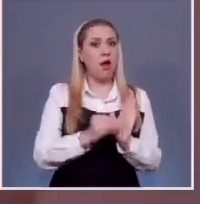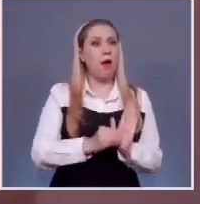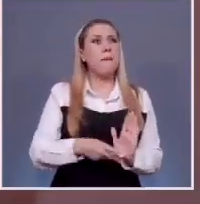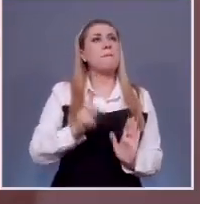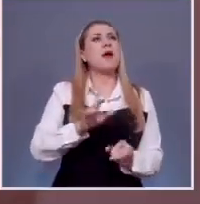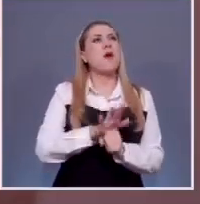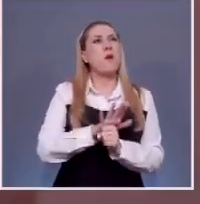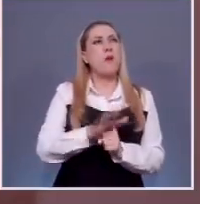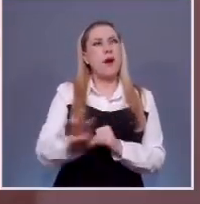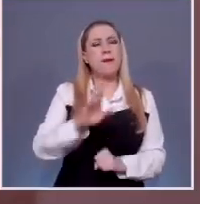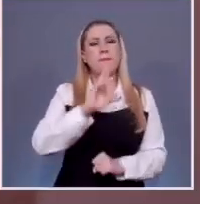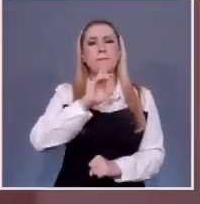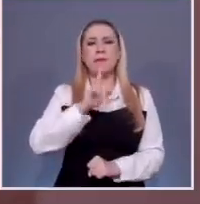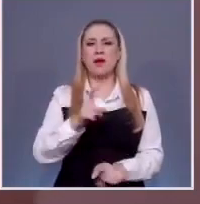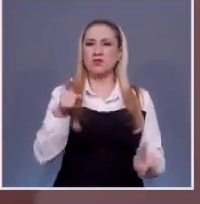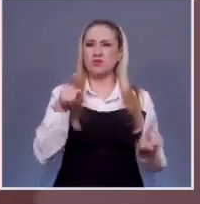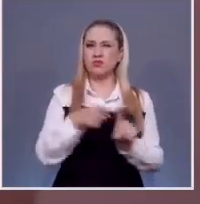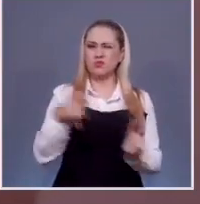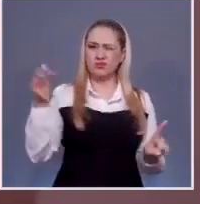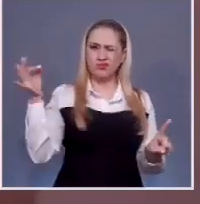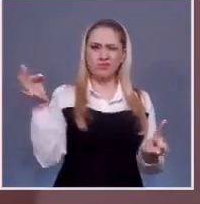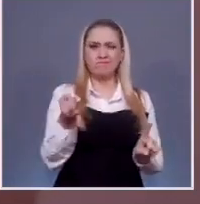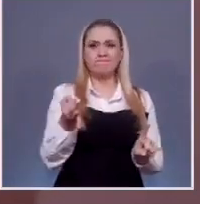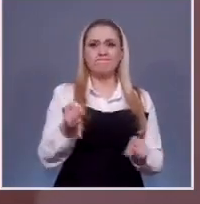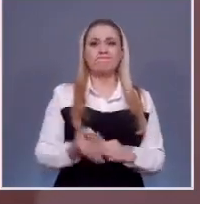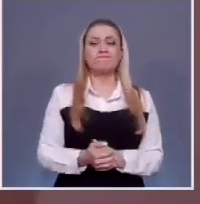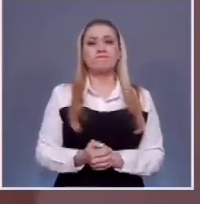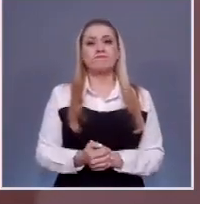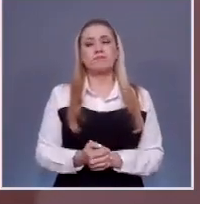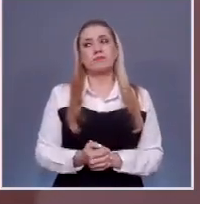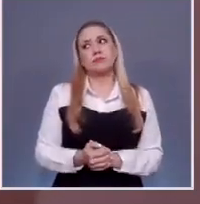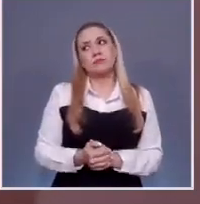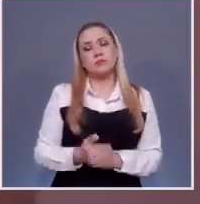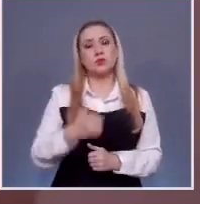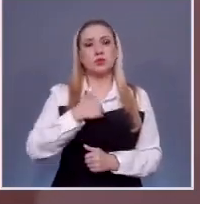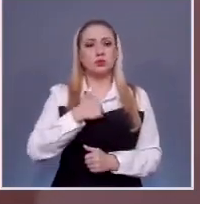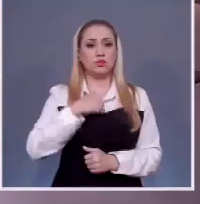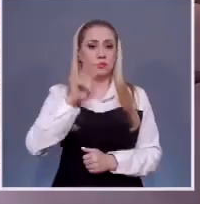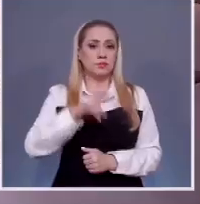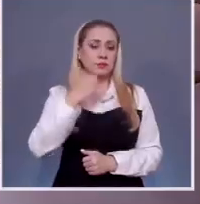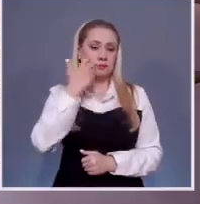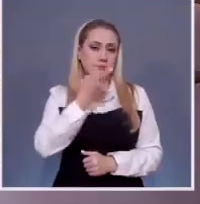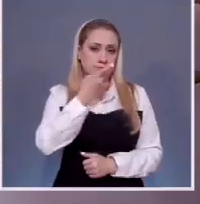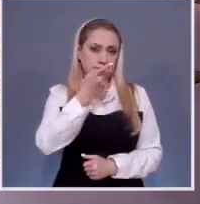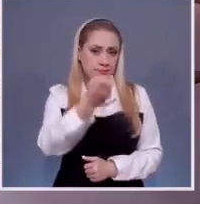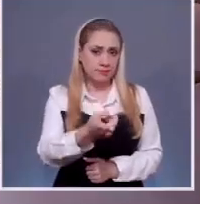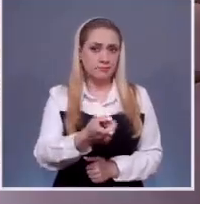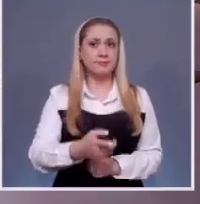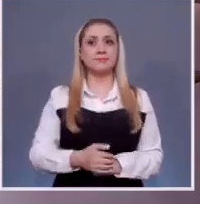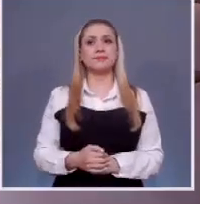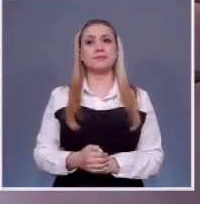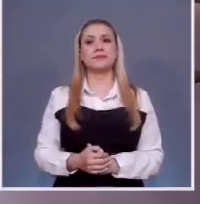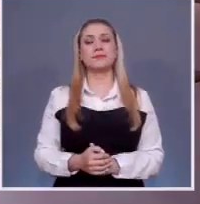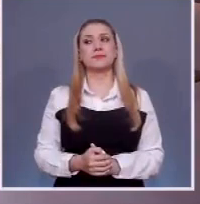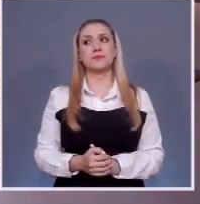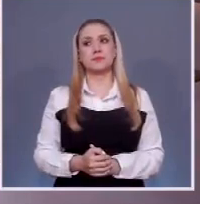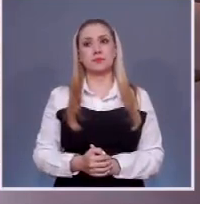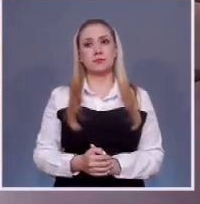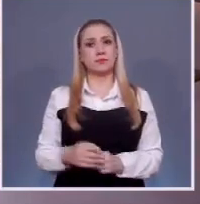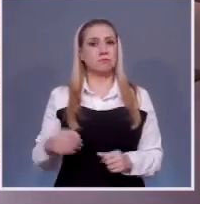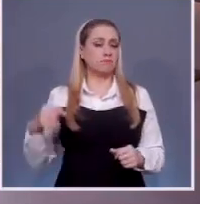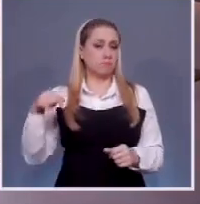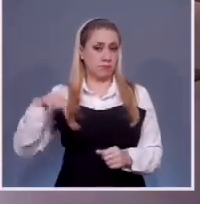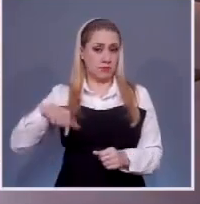el camino más efectivo? Si me permiten, yo la verdad quisiera señalar que una de las posturas que desde Gires se han